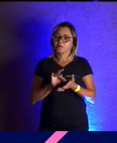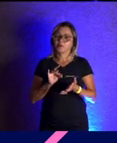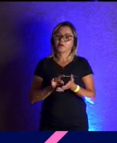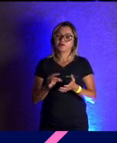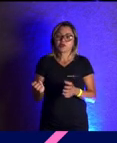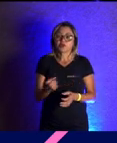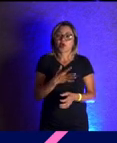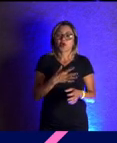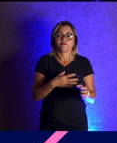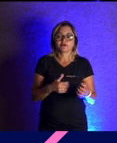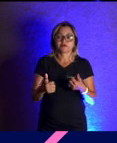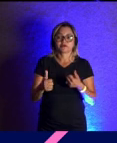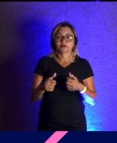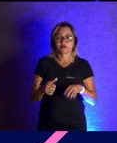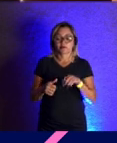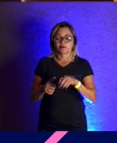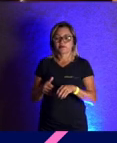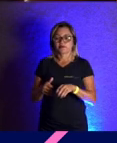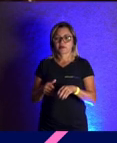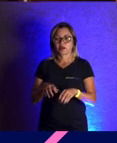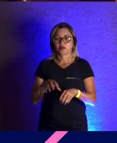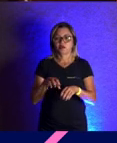distancia de 20 a 40 kilómetros.